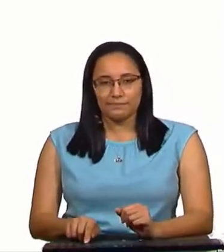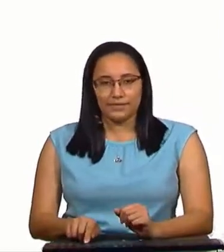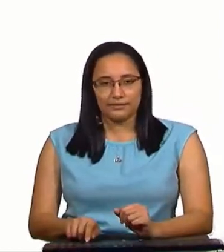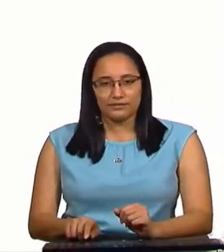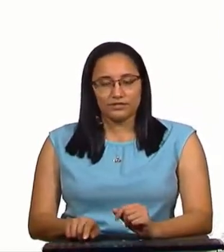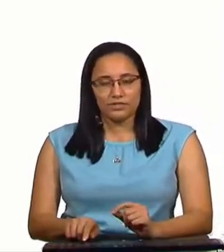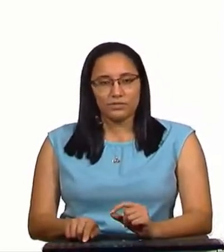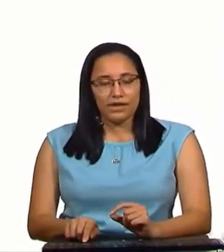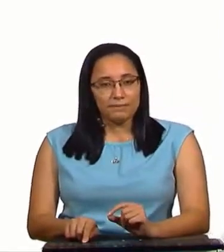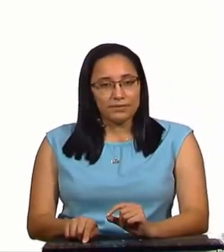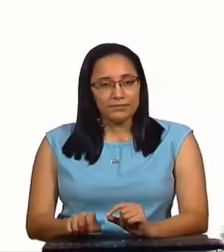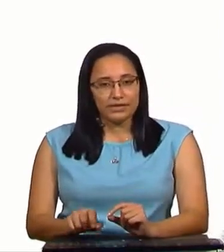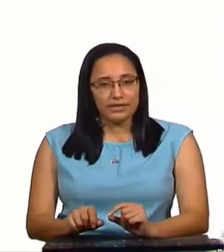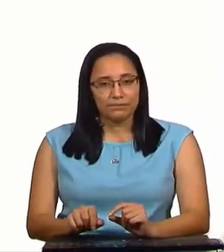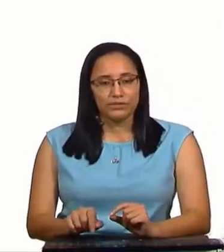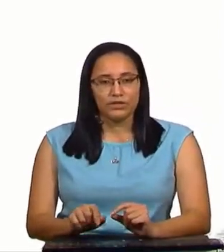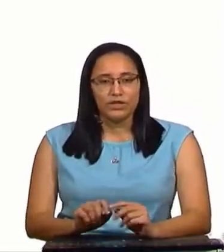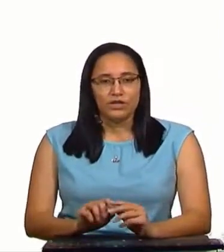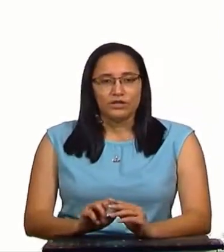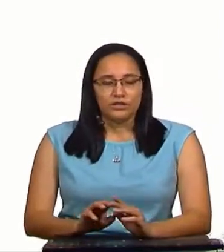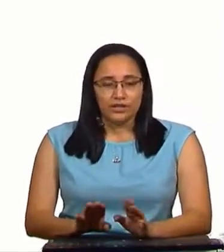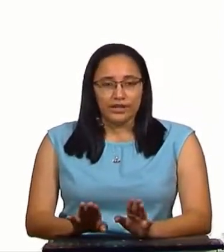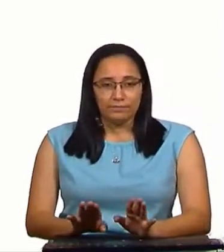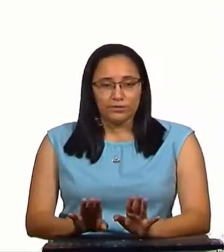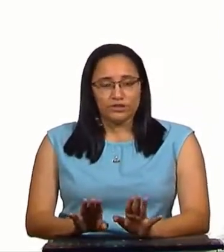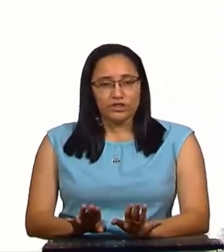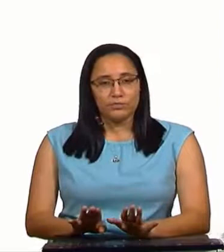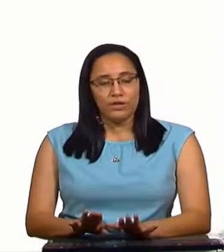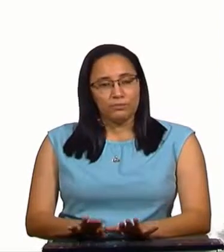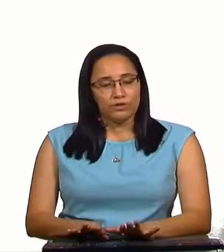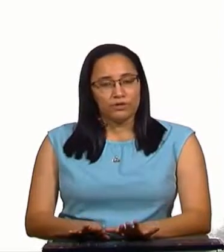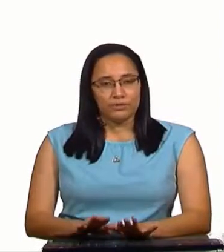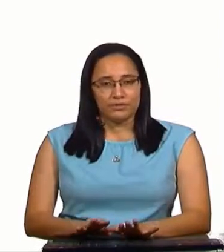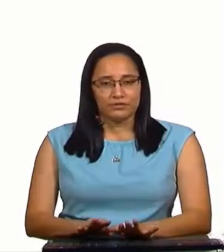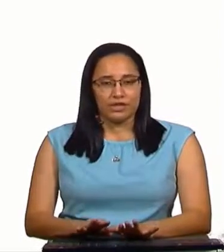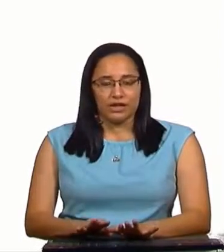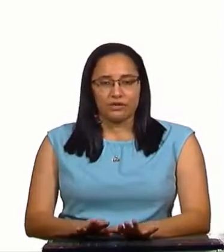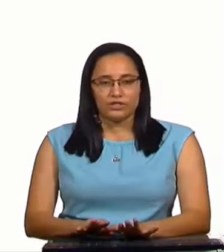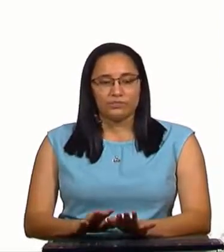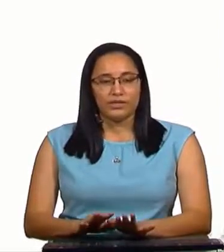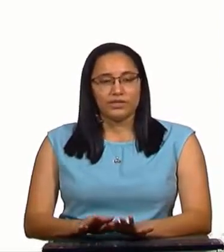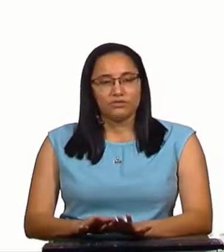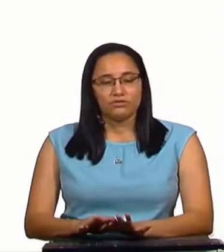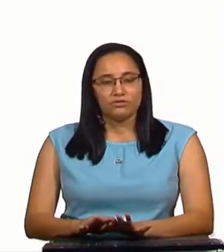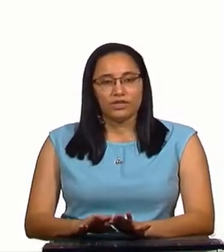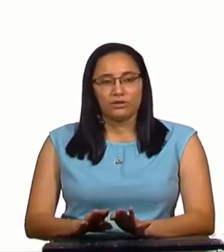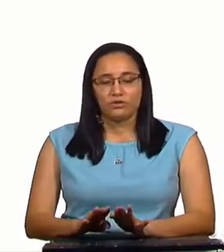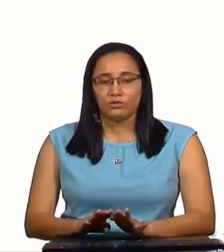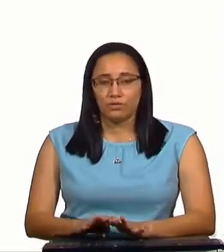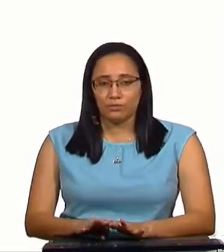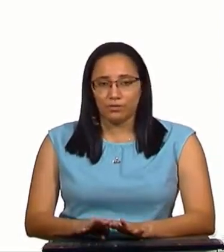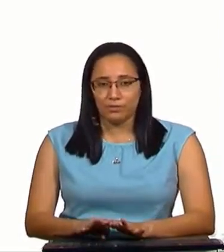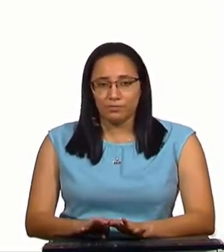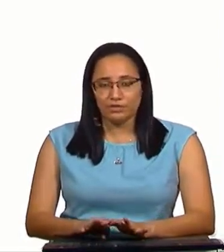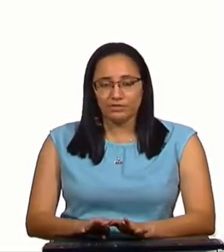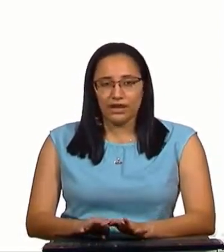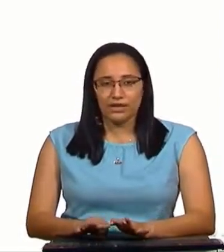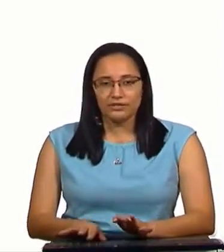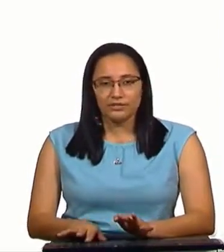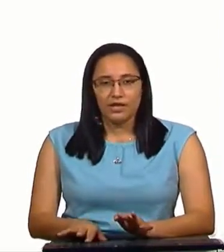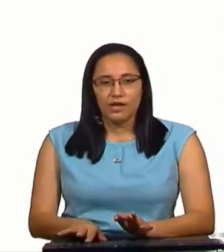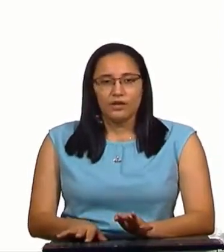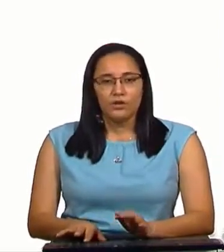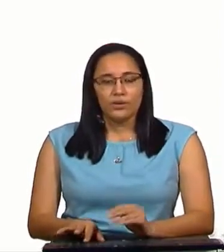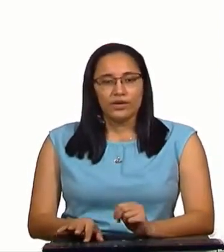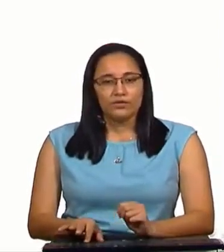hoja aparte. Entonces tenemos ahí el primer ejemplo. Ejemplos, tenemos el pronombre personal. La oración va a ir construida con los pronombres